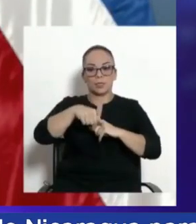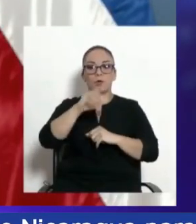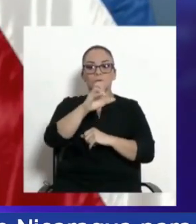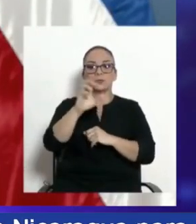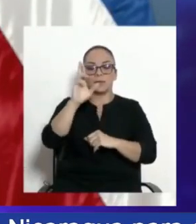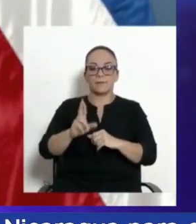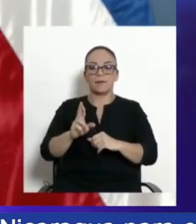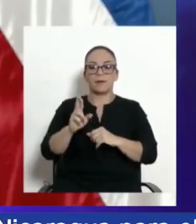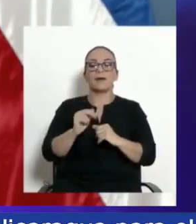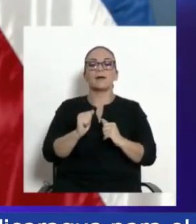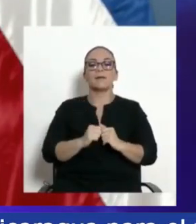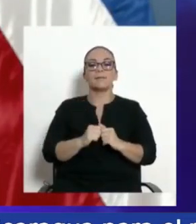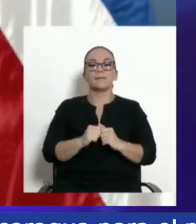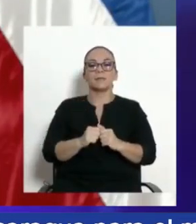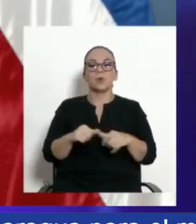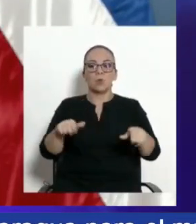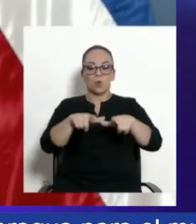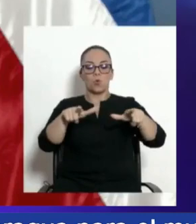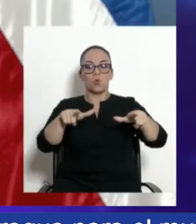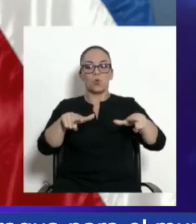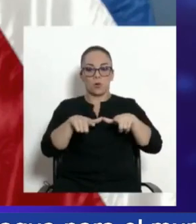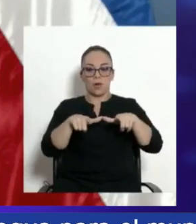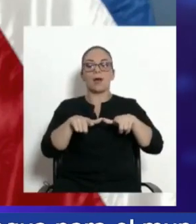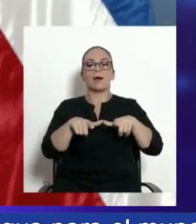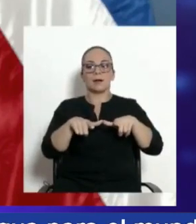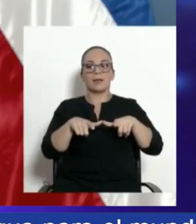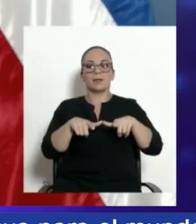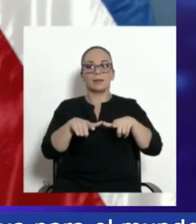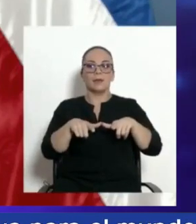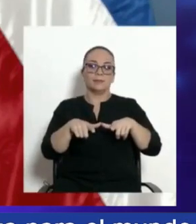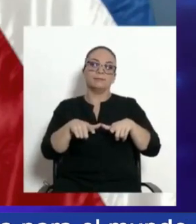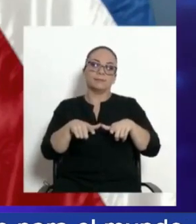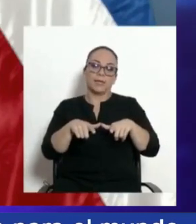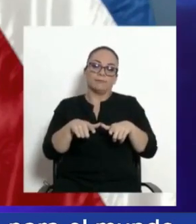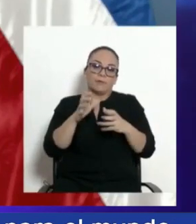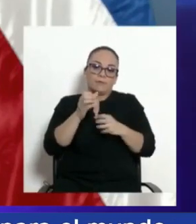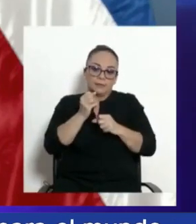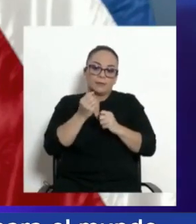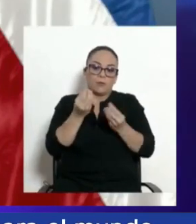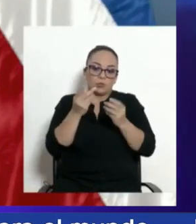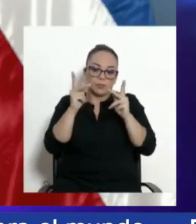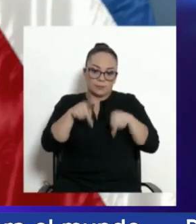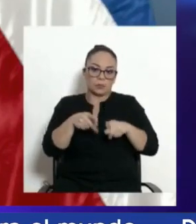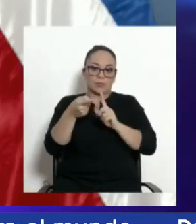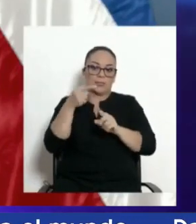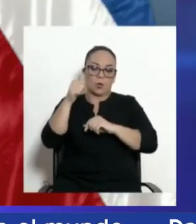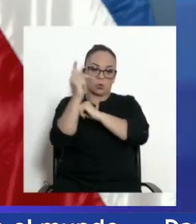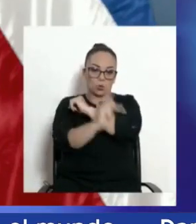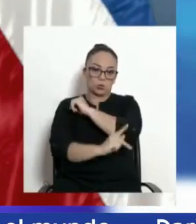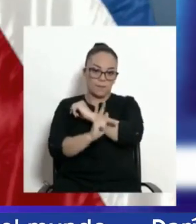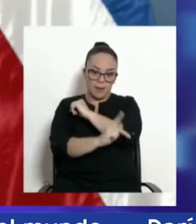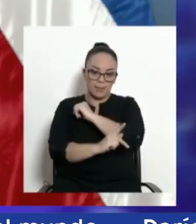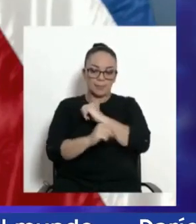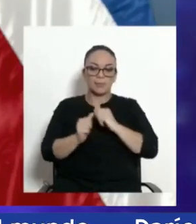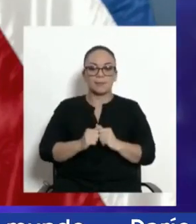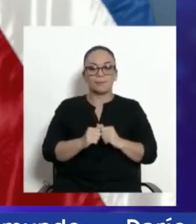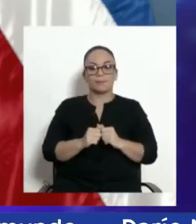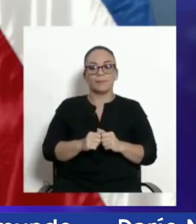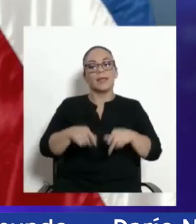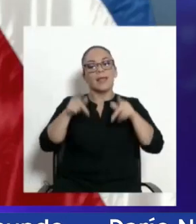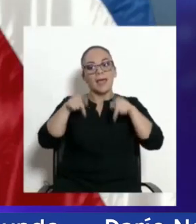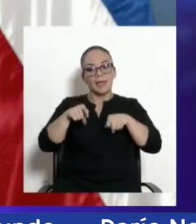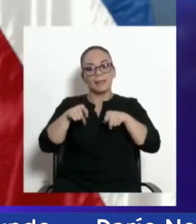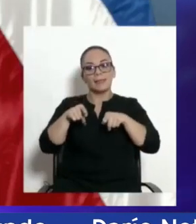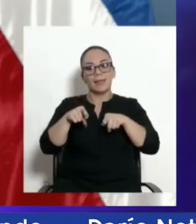que emitió ayer el mandatario de Costa Rica, Rodrigo Chávez, al firmar un decreto para declarar emergencia nacional por